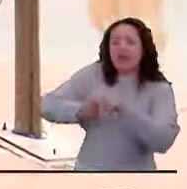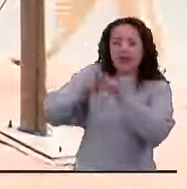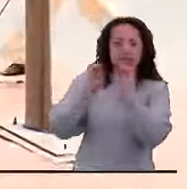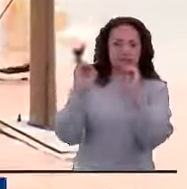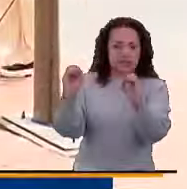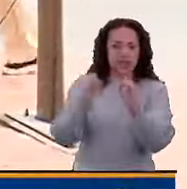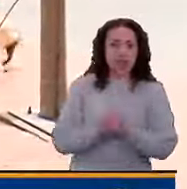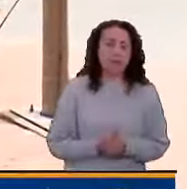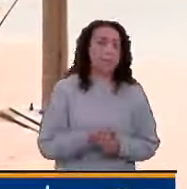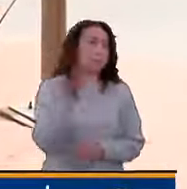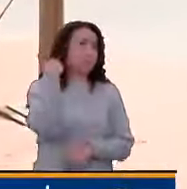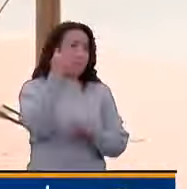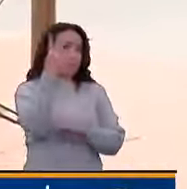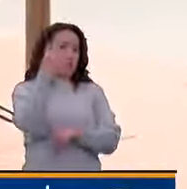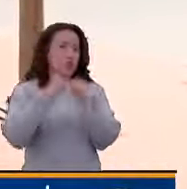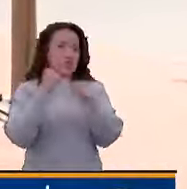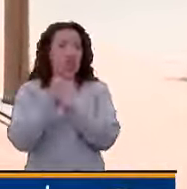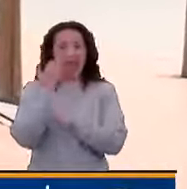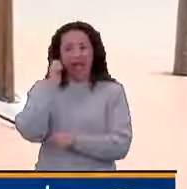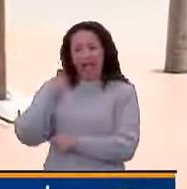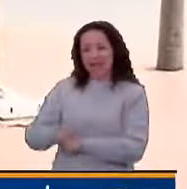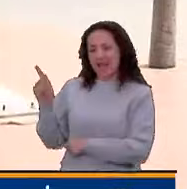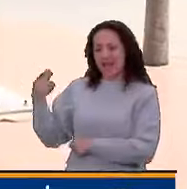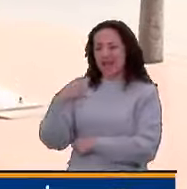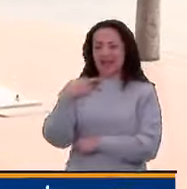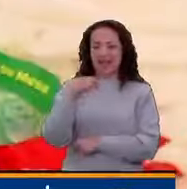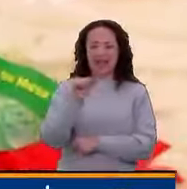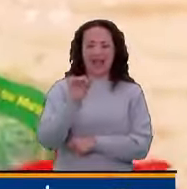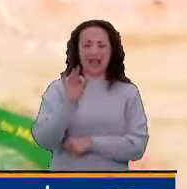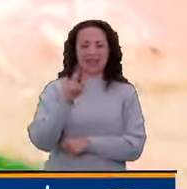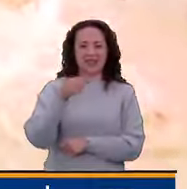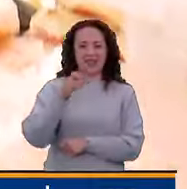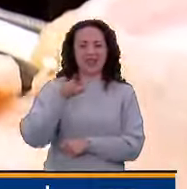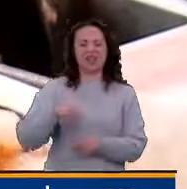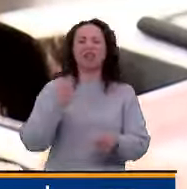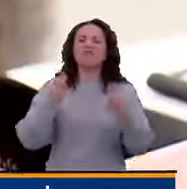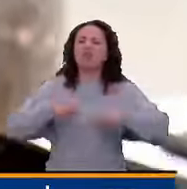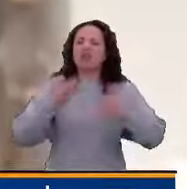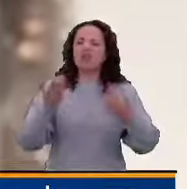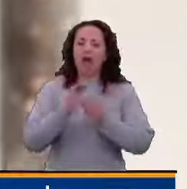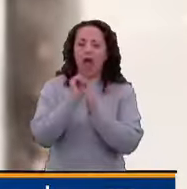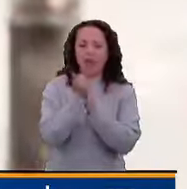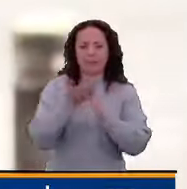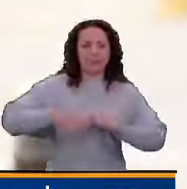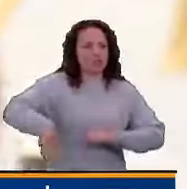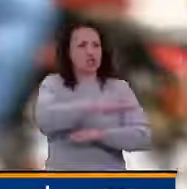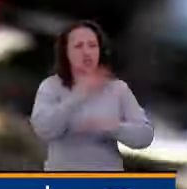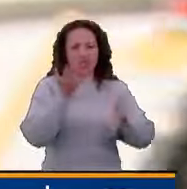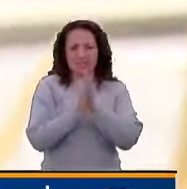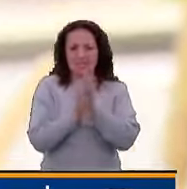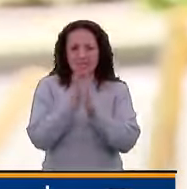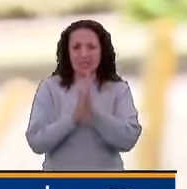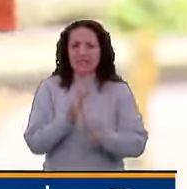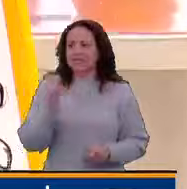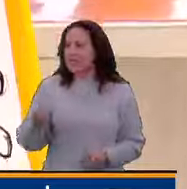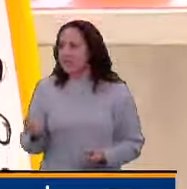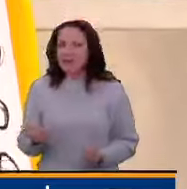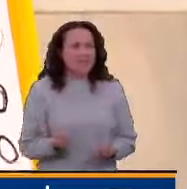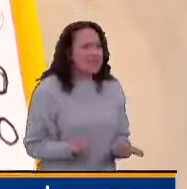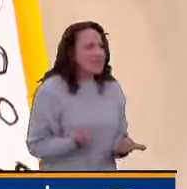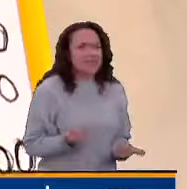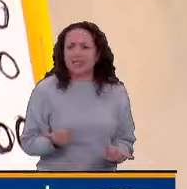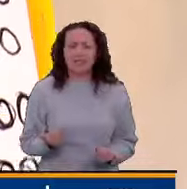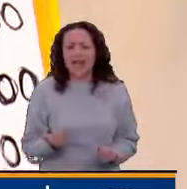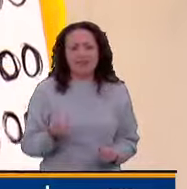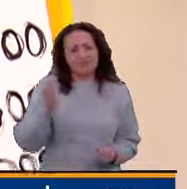Desde hace 12 años, Katherine vende arepas en el centro de Bogotá y cuando ha tenido que buscar plata de ya para allá, la única opción que ha